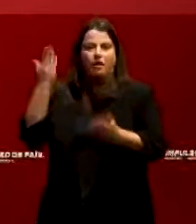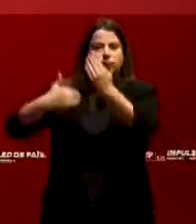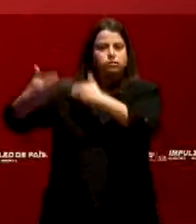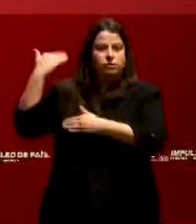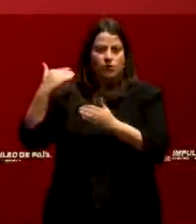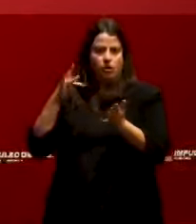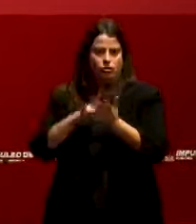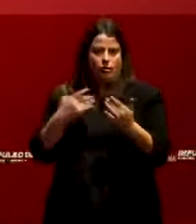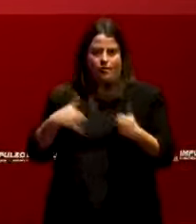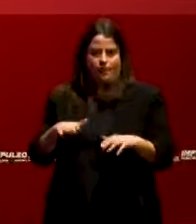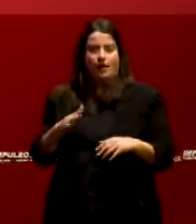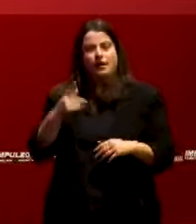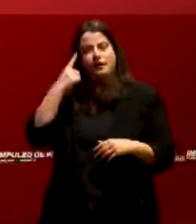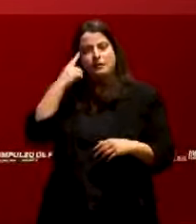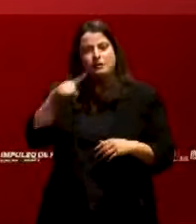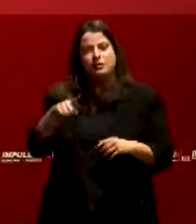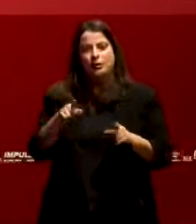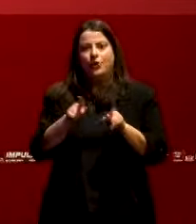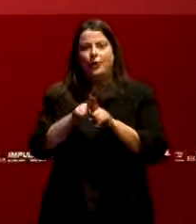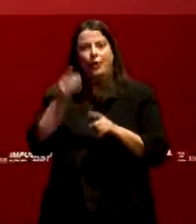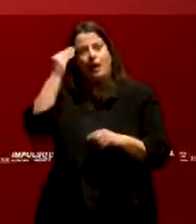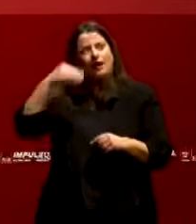hemos visto, como si eso fuera un